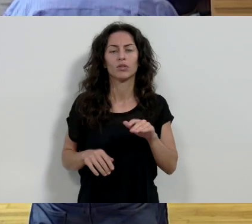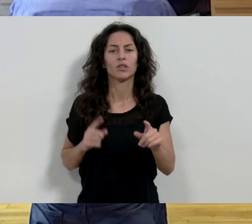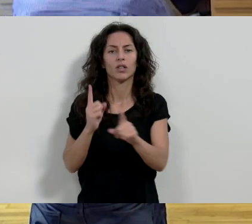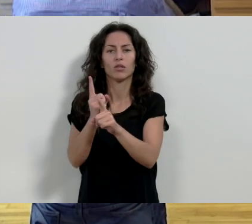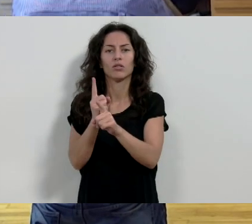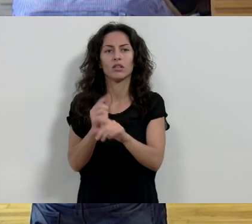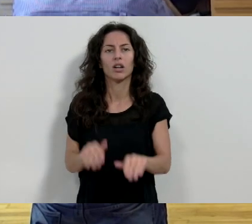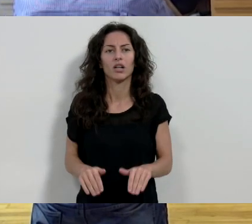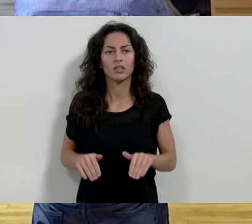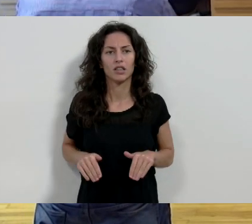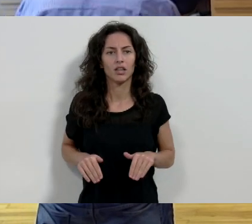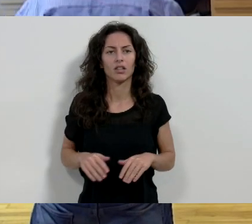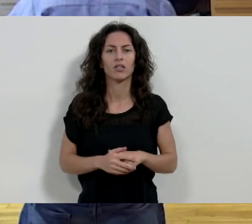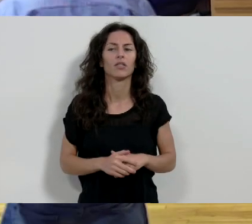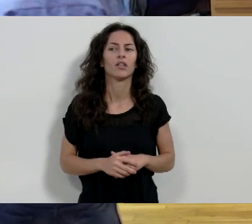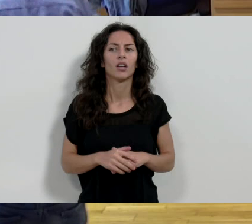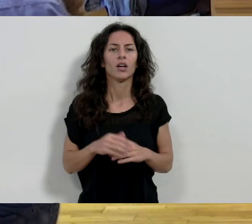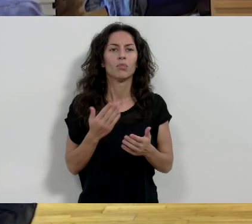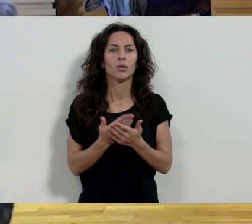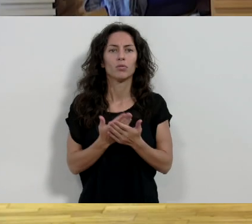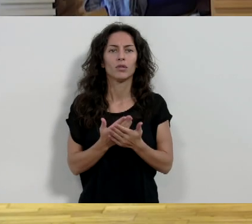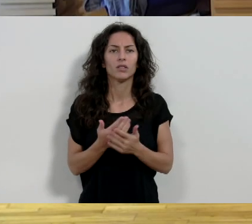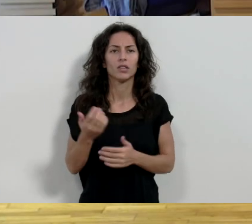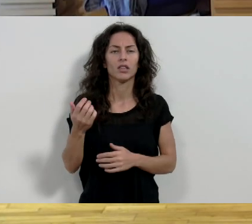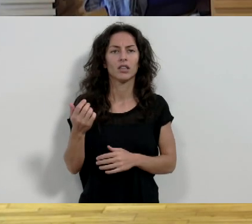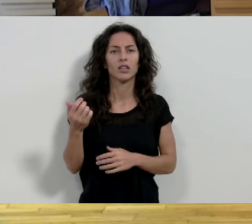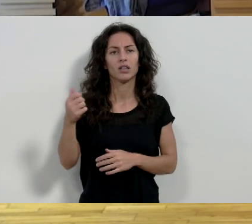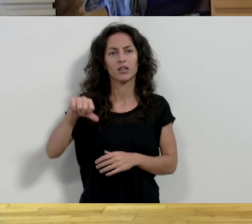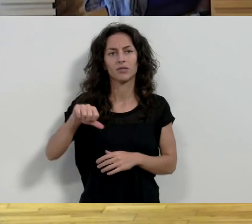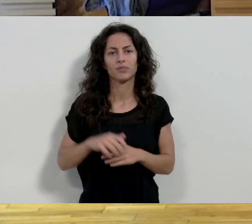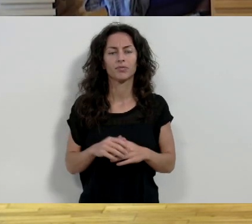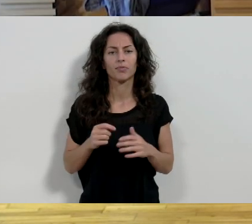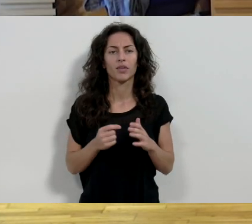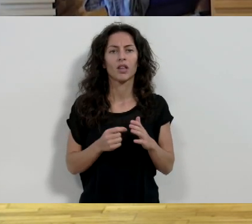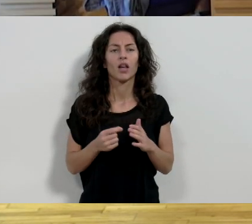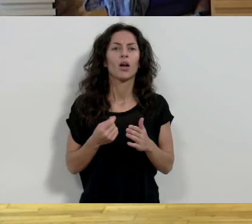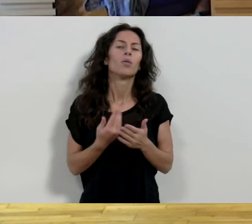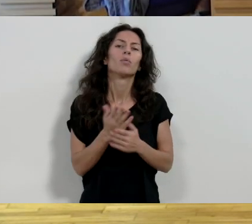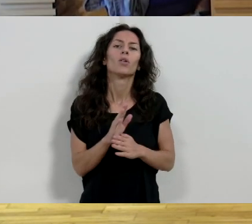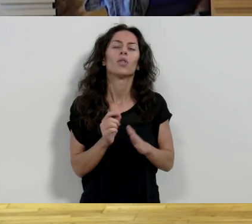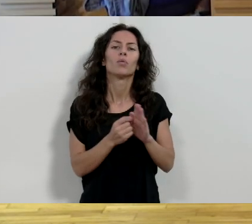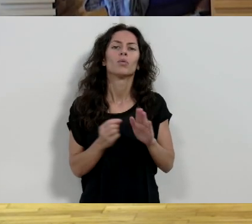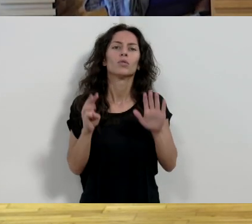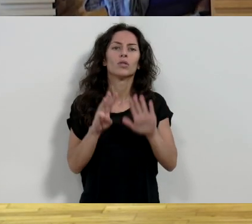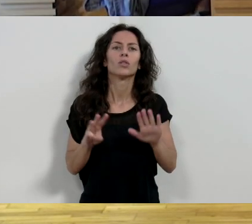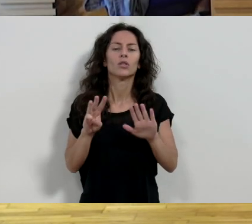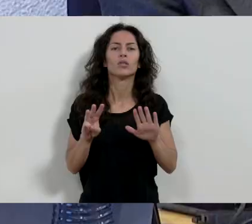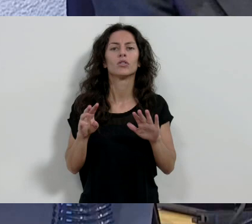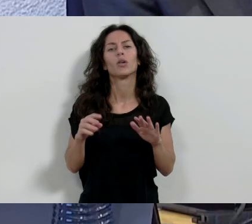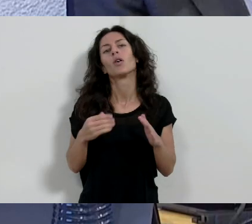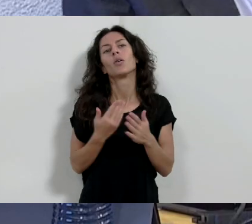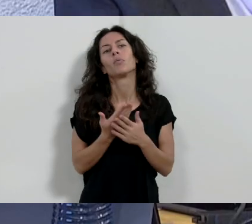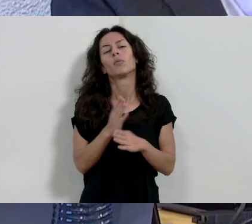¿Abstenciones? Pues queda rechazada. Y pasamos al punto número 8, moción Grupo Político, Partido Popular, moción sobre pintada. Señor